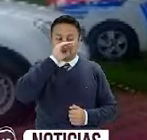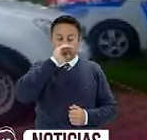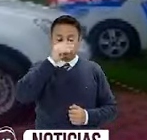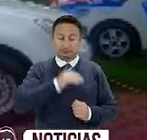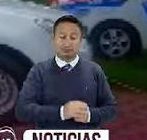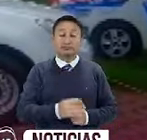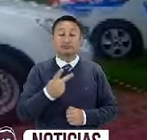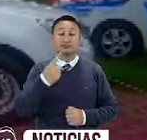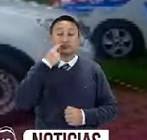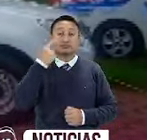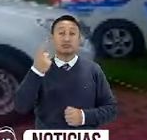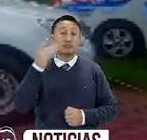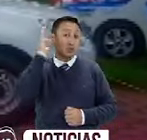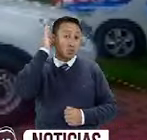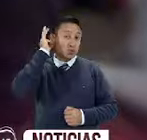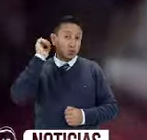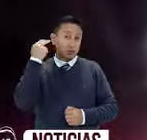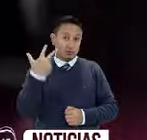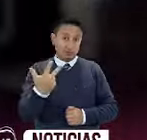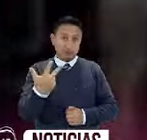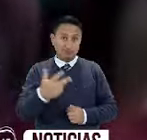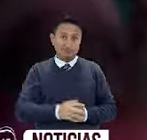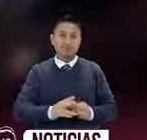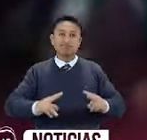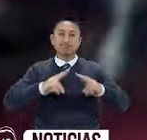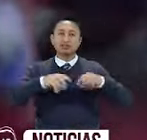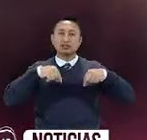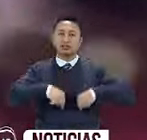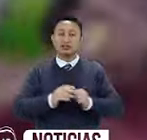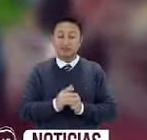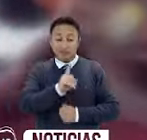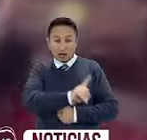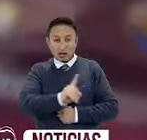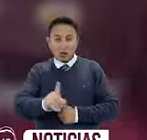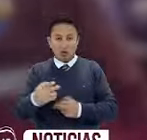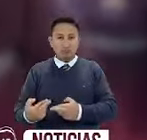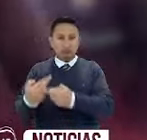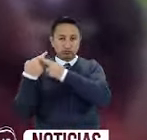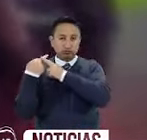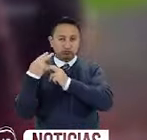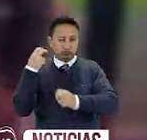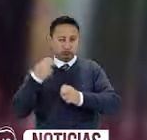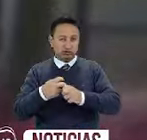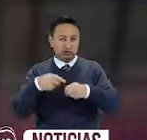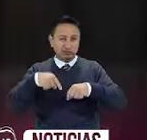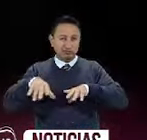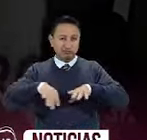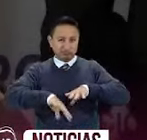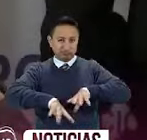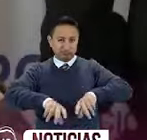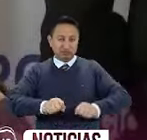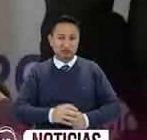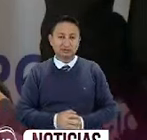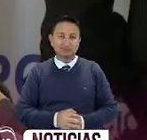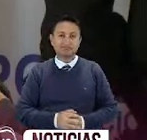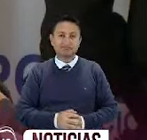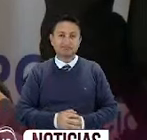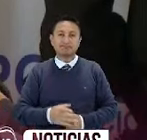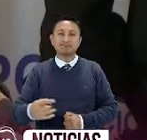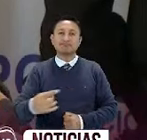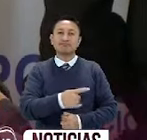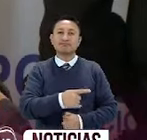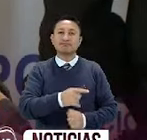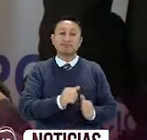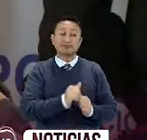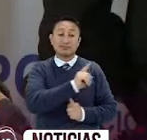por 2 hombres y una mujer, y según las investigaciones, cada uno tenía su rol específico en la actividad delictiva. Por lo general, el rol